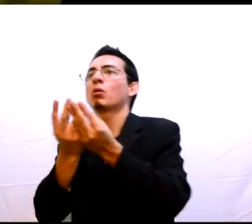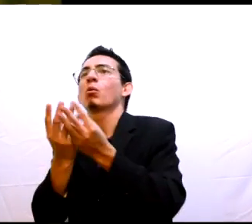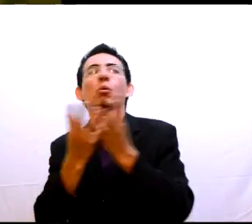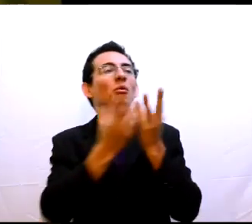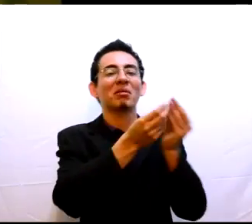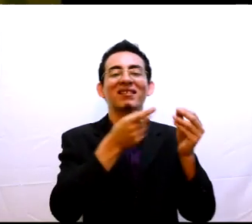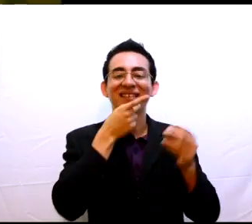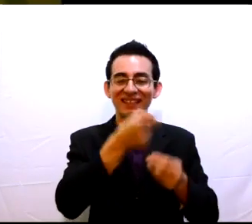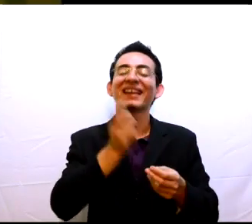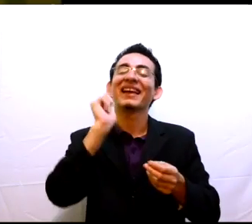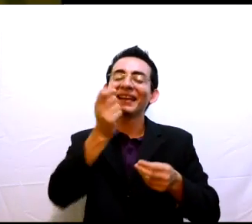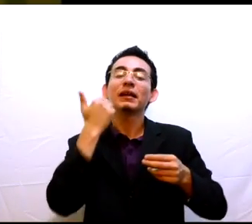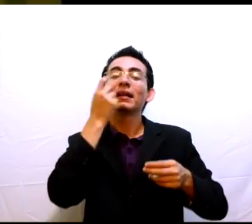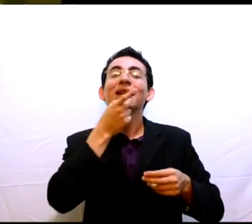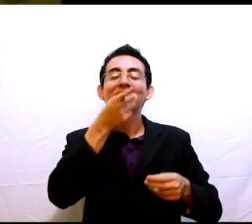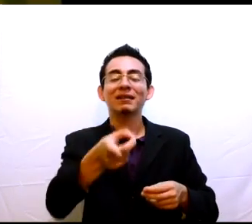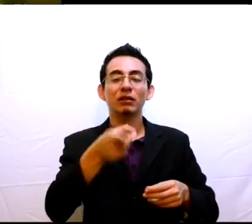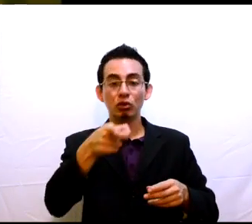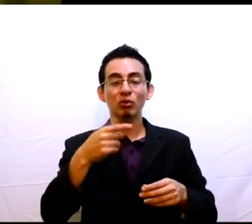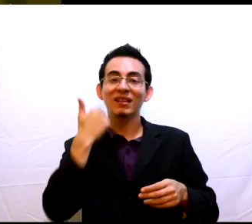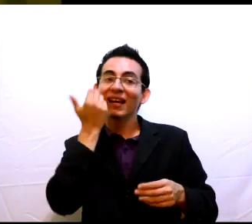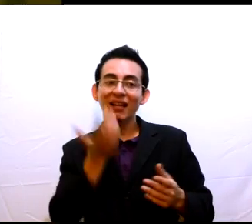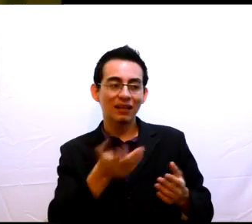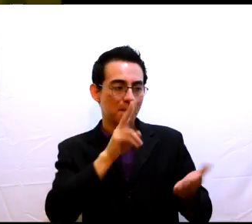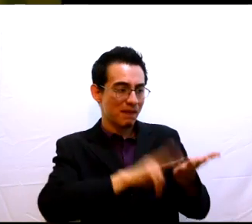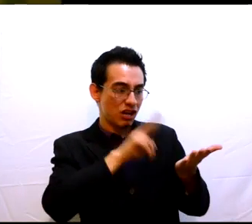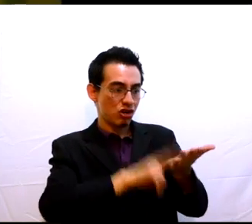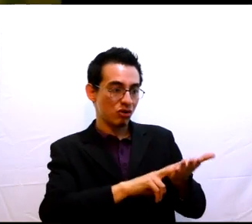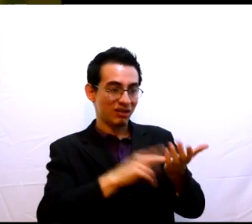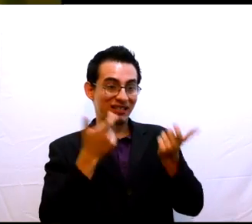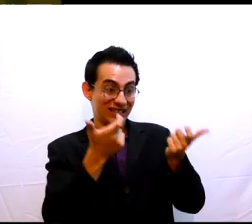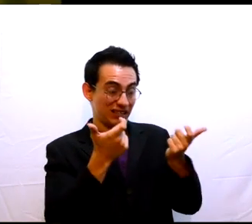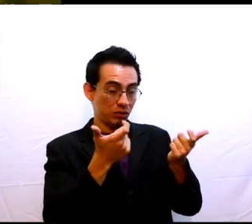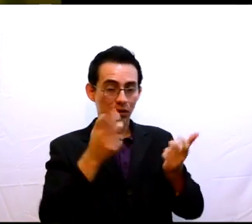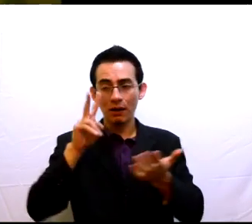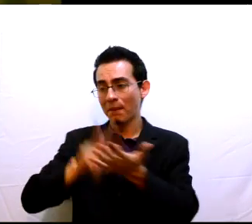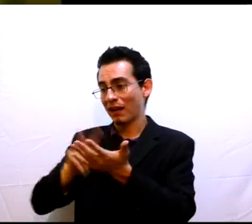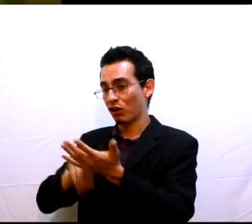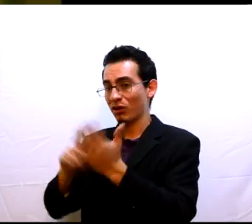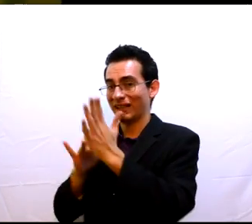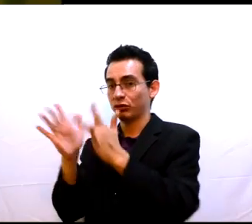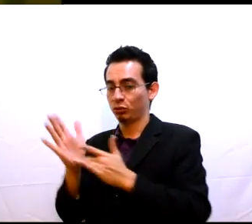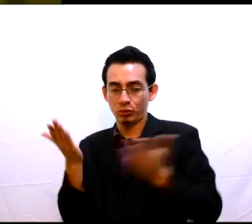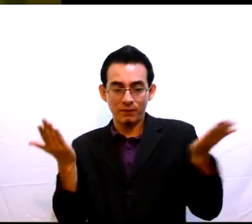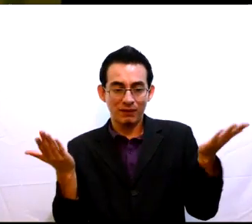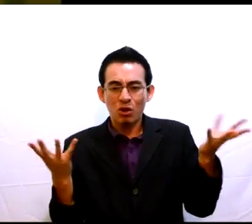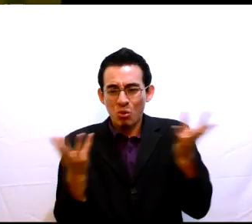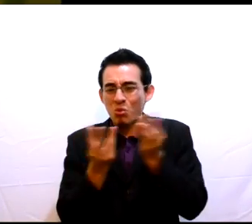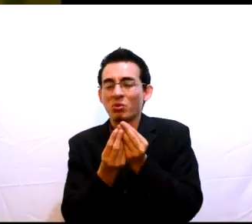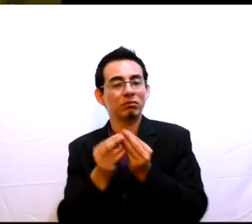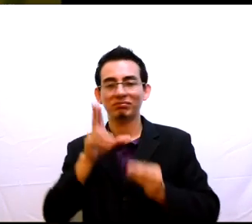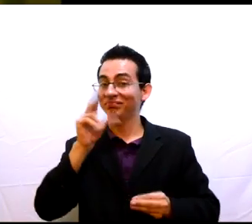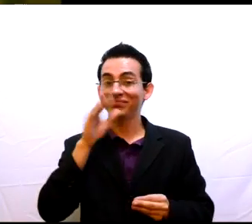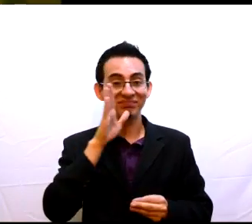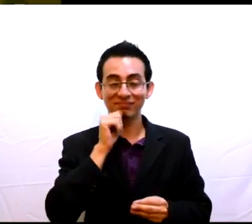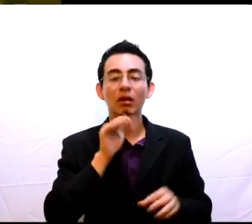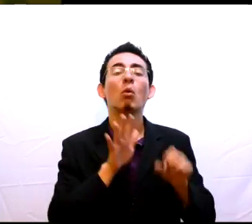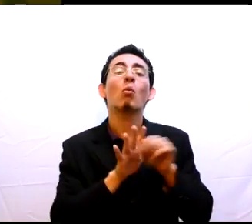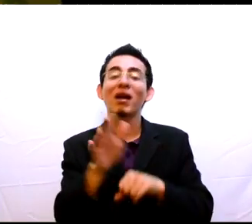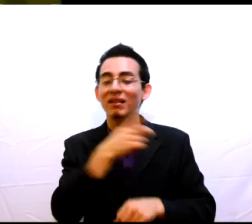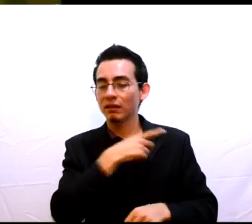y a las riquezas ahora mire cómo termina esta historia ya ya en la vida real allí con